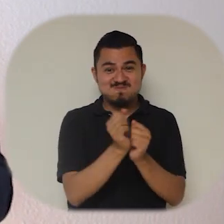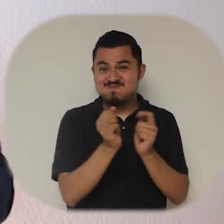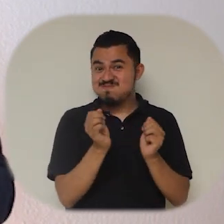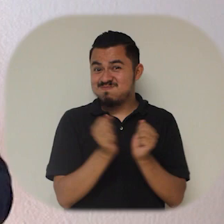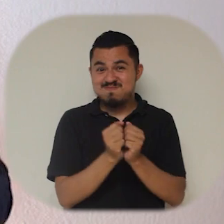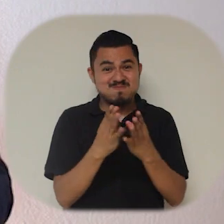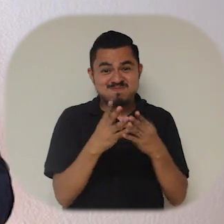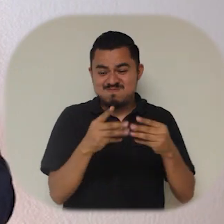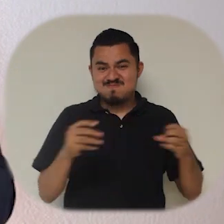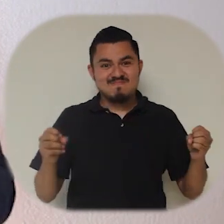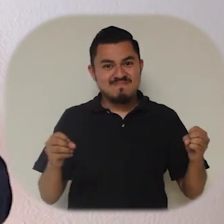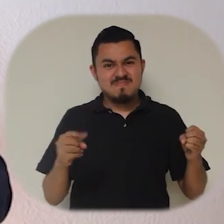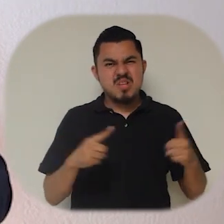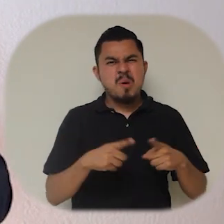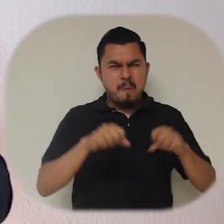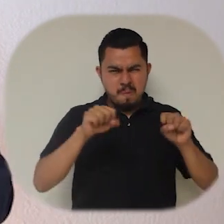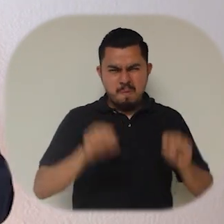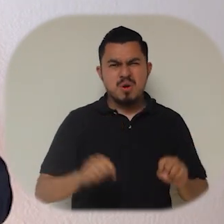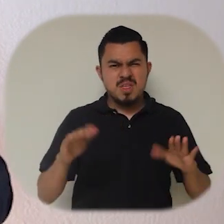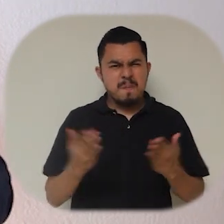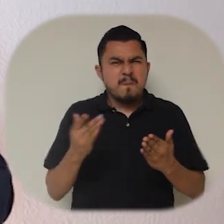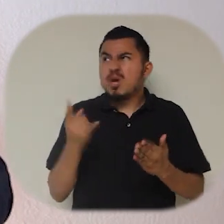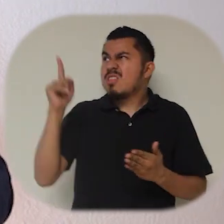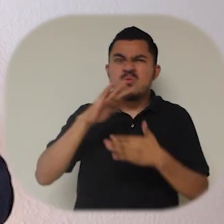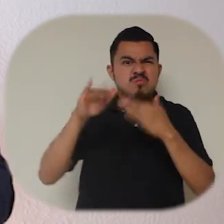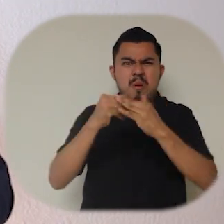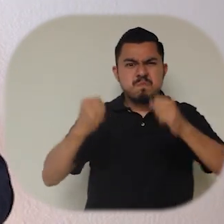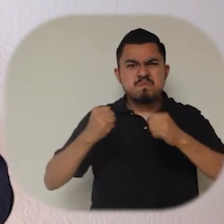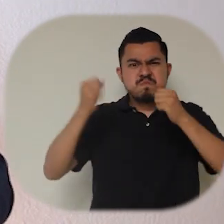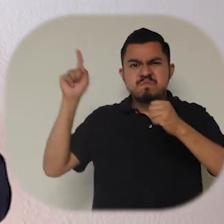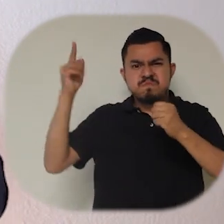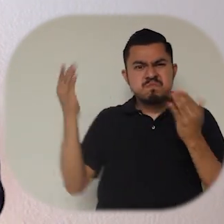resuelve todo el problema del ser humano. Él puede hacerlo. Él es el Dios